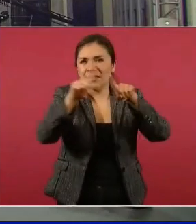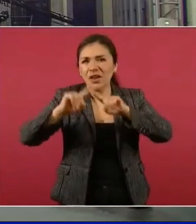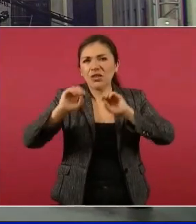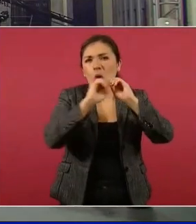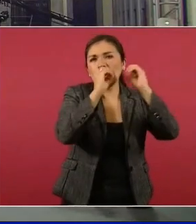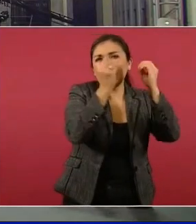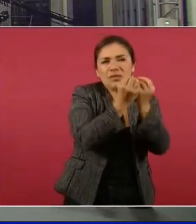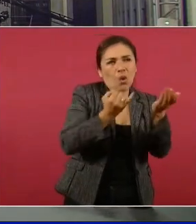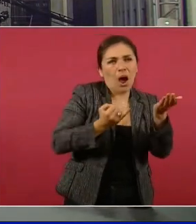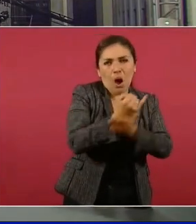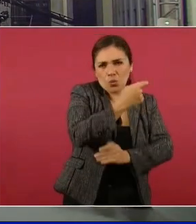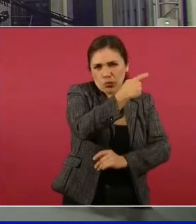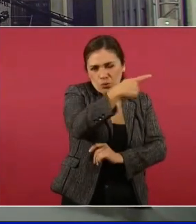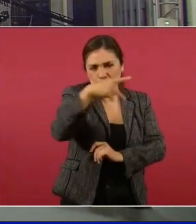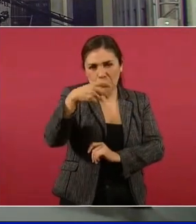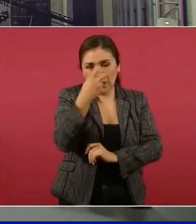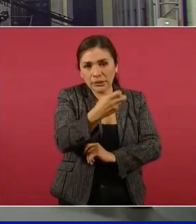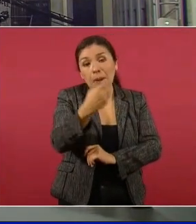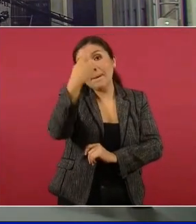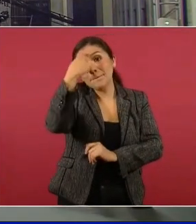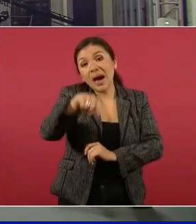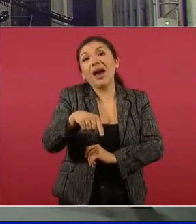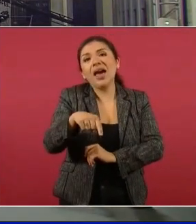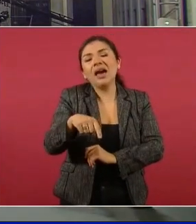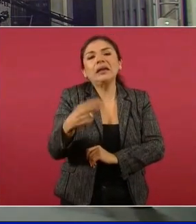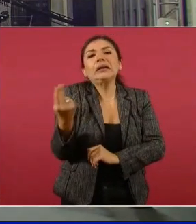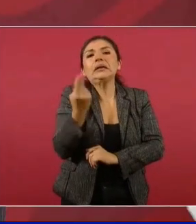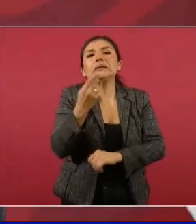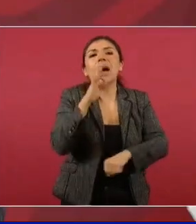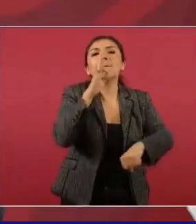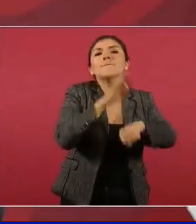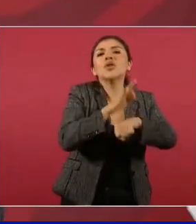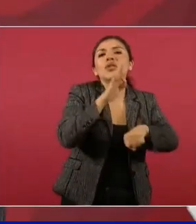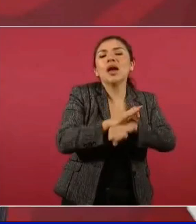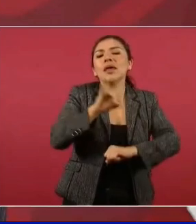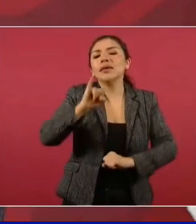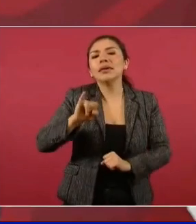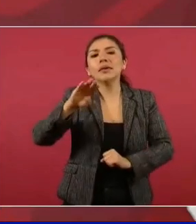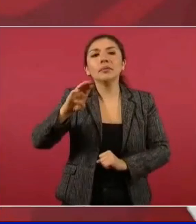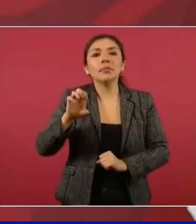organismos autónomos para proteger a Iberdrola.